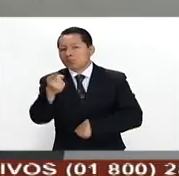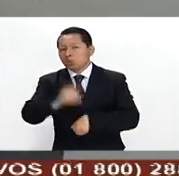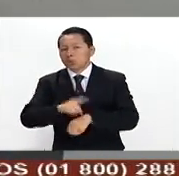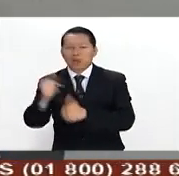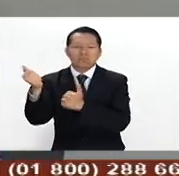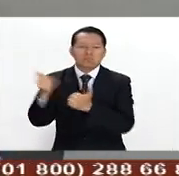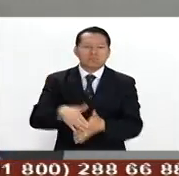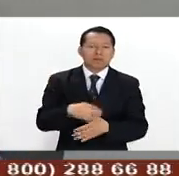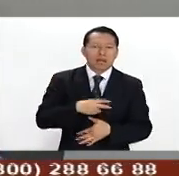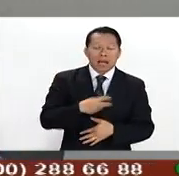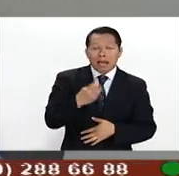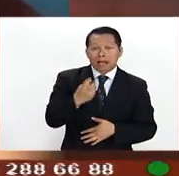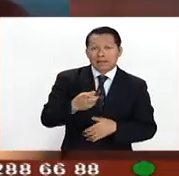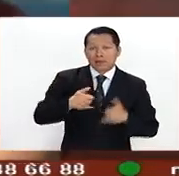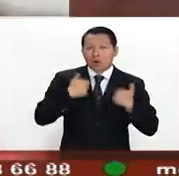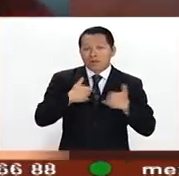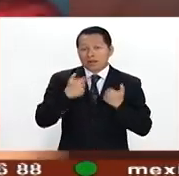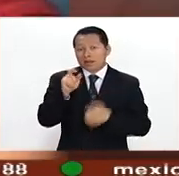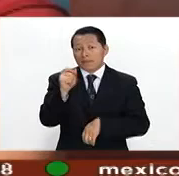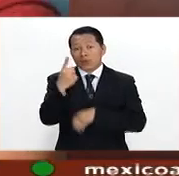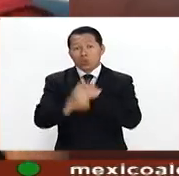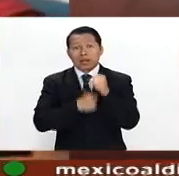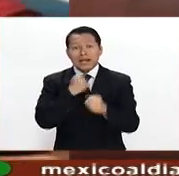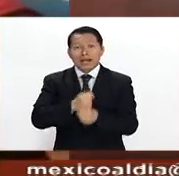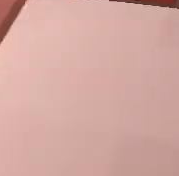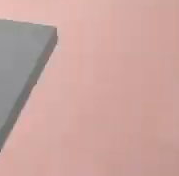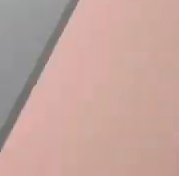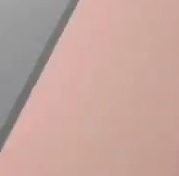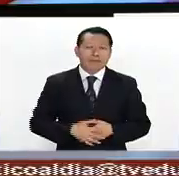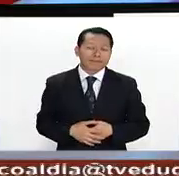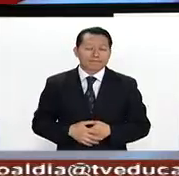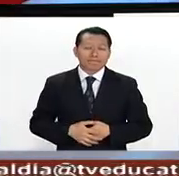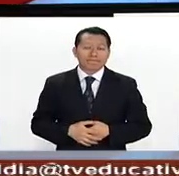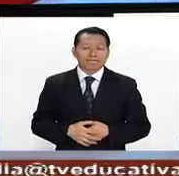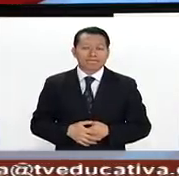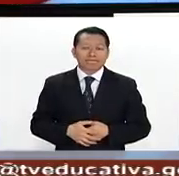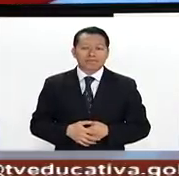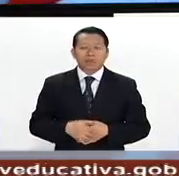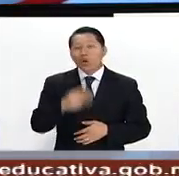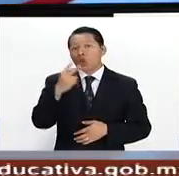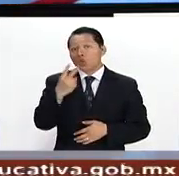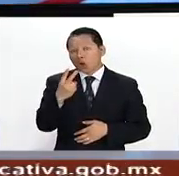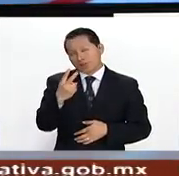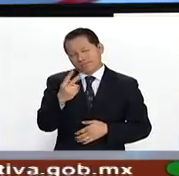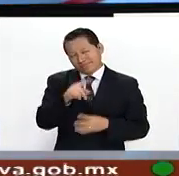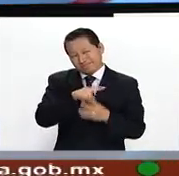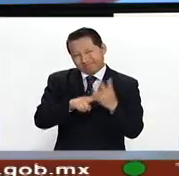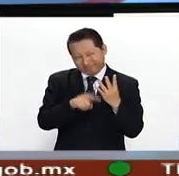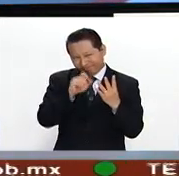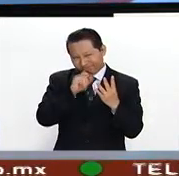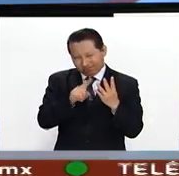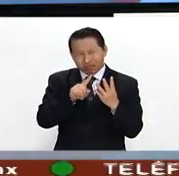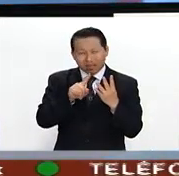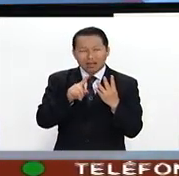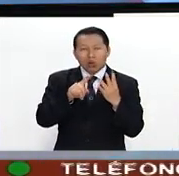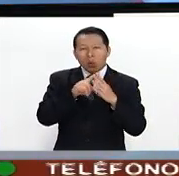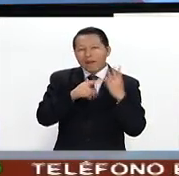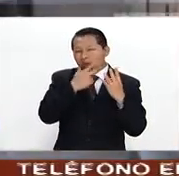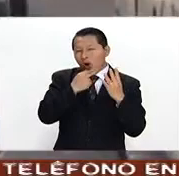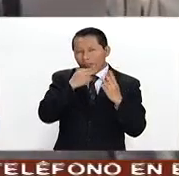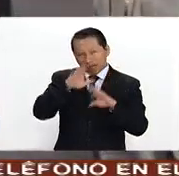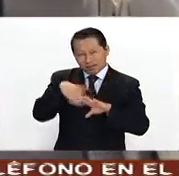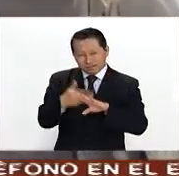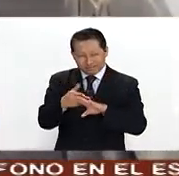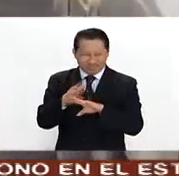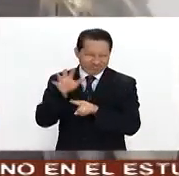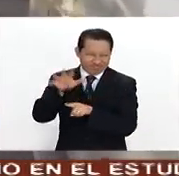a este joven de 21 años de edad. Y dos de los cuatro agresores de la senadora Ana Gabriela Guevara se